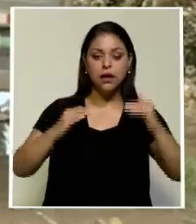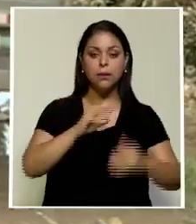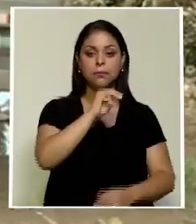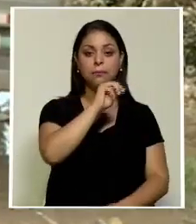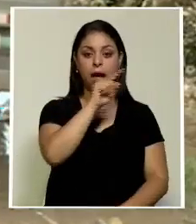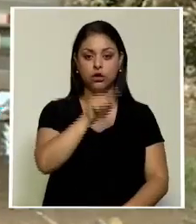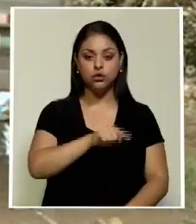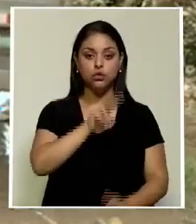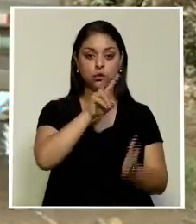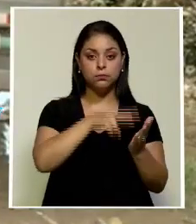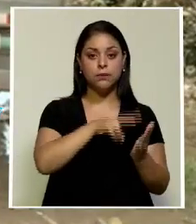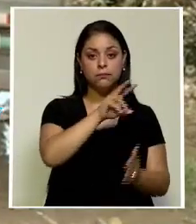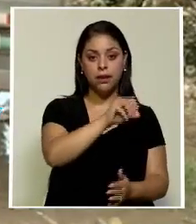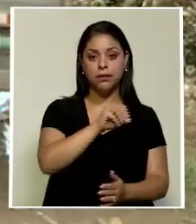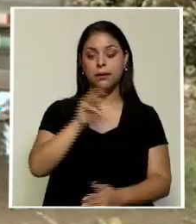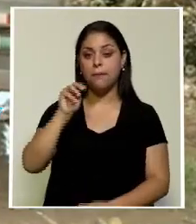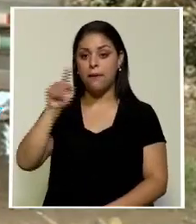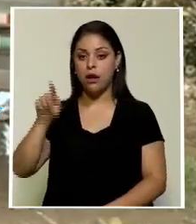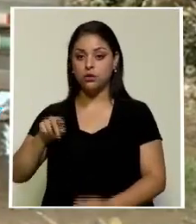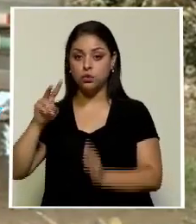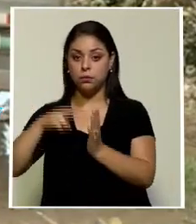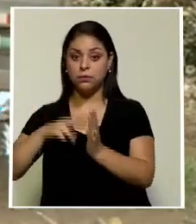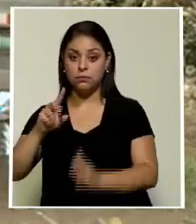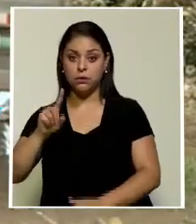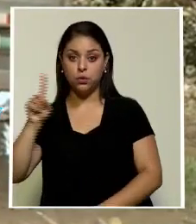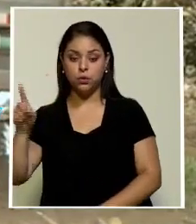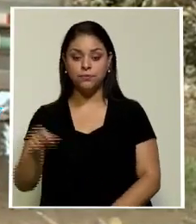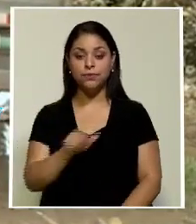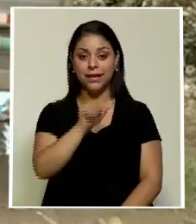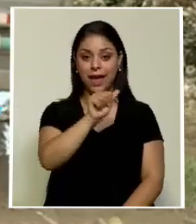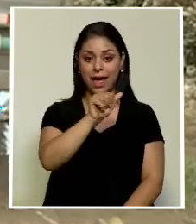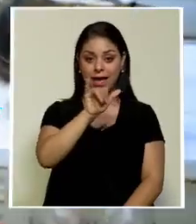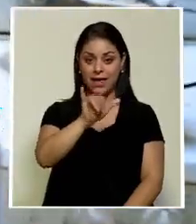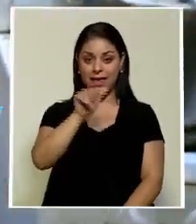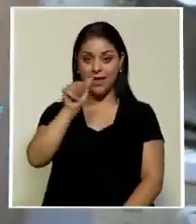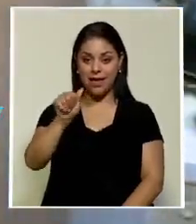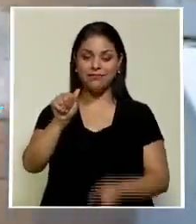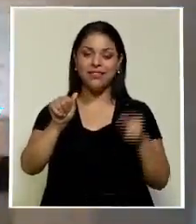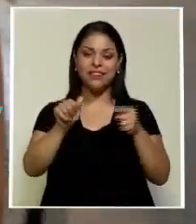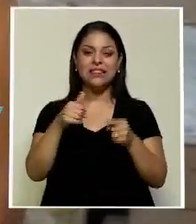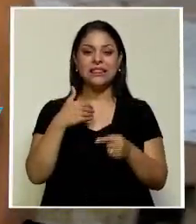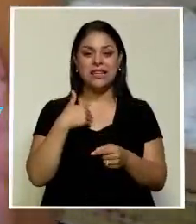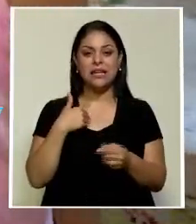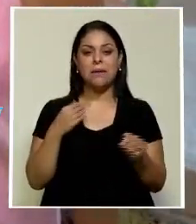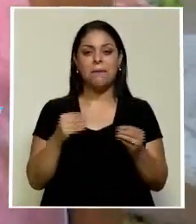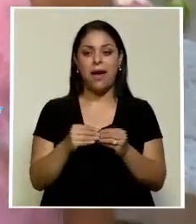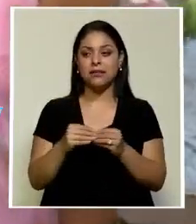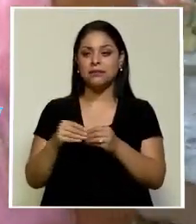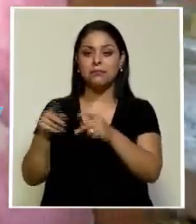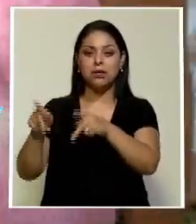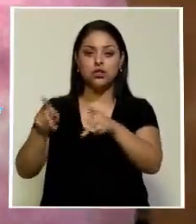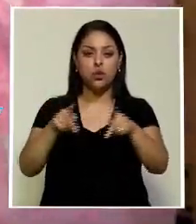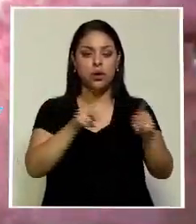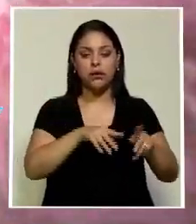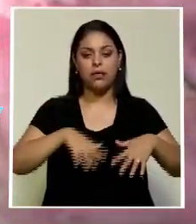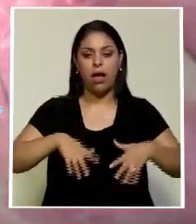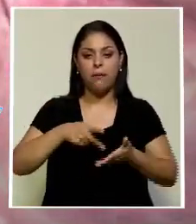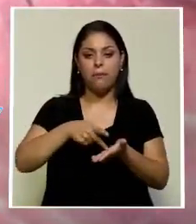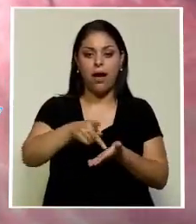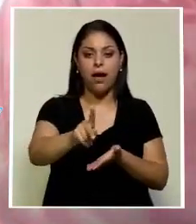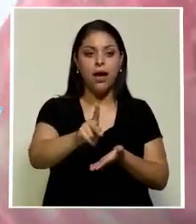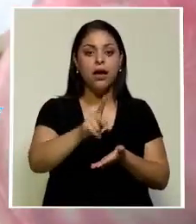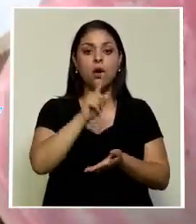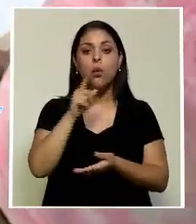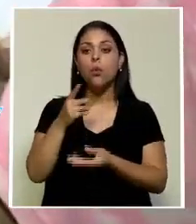del 2021. Acueductos y alcantarillados es el operador que registra más morosidad de clientes al pasar las cuentas por cobrar a